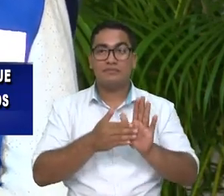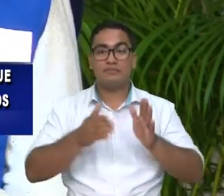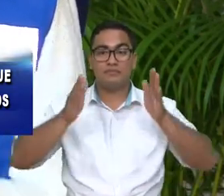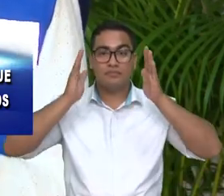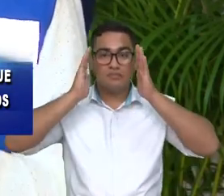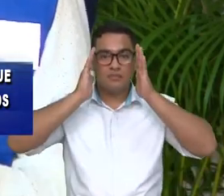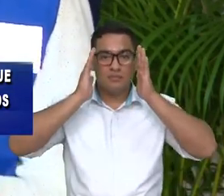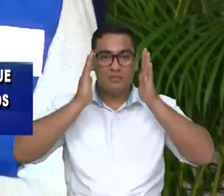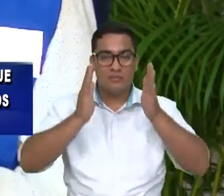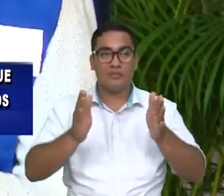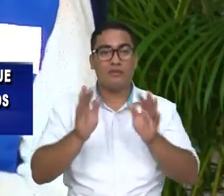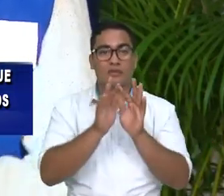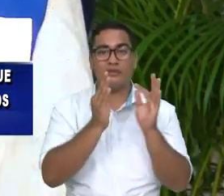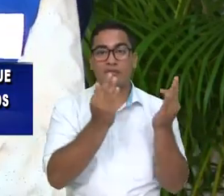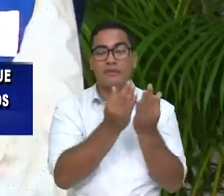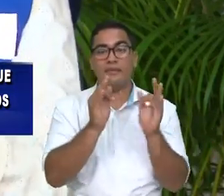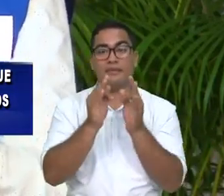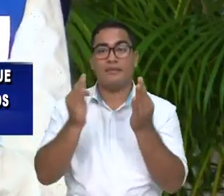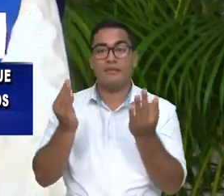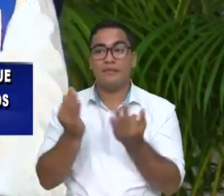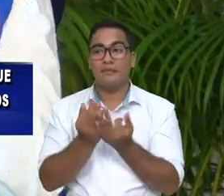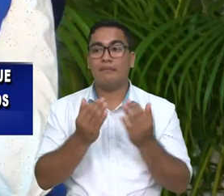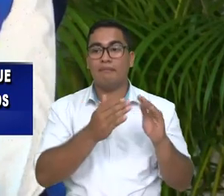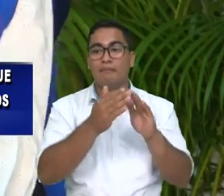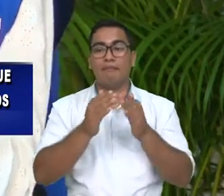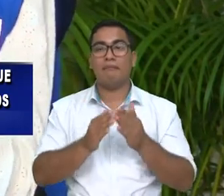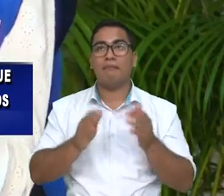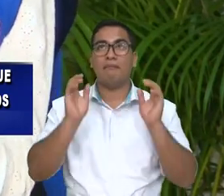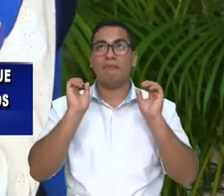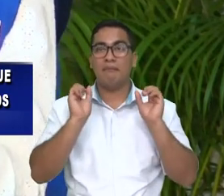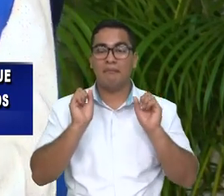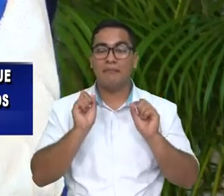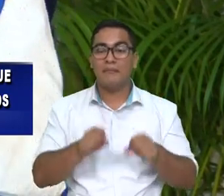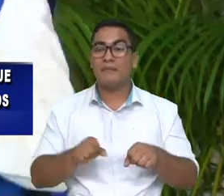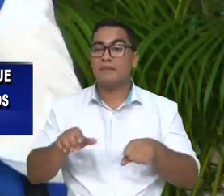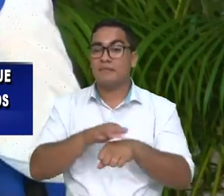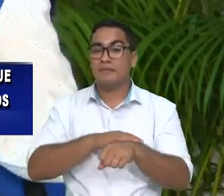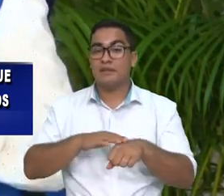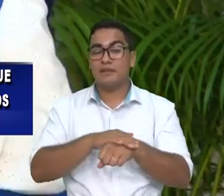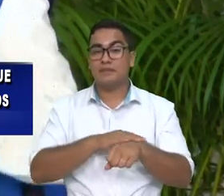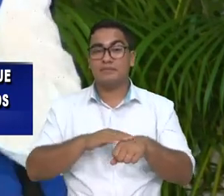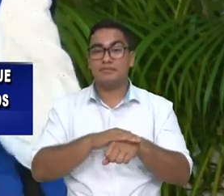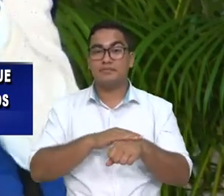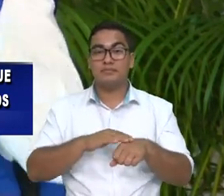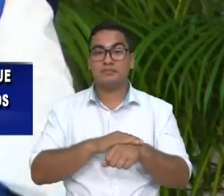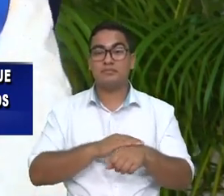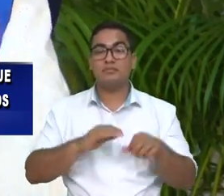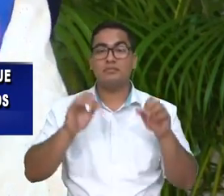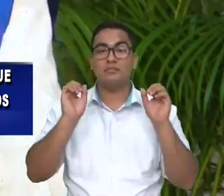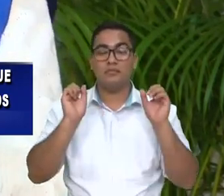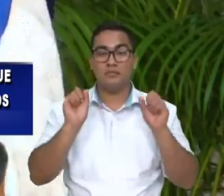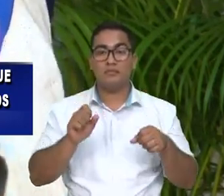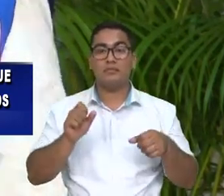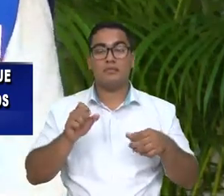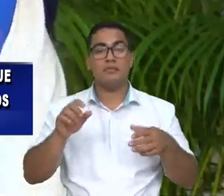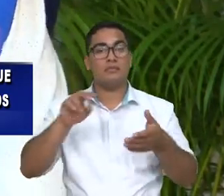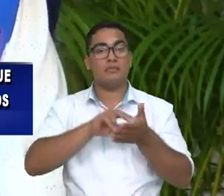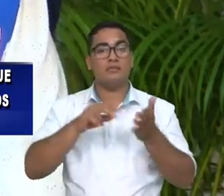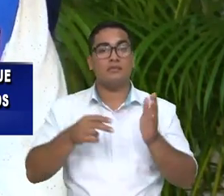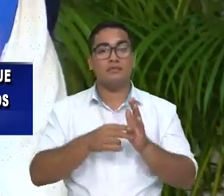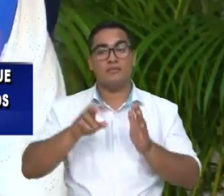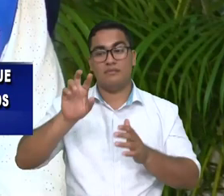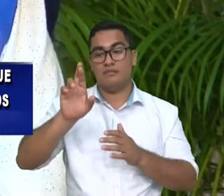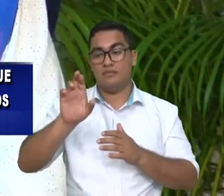familiar y comunitaria, un modelo robusto que permite poder ir, tener toda